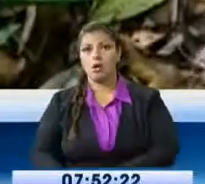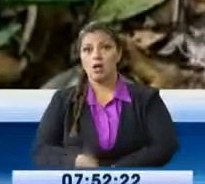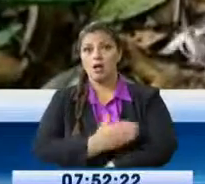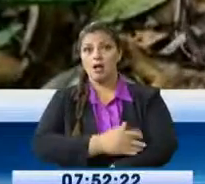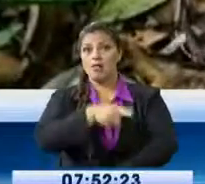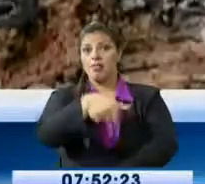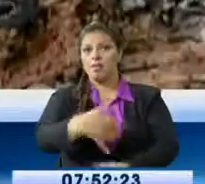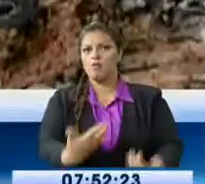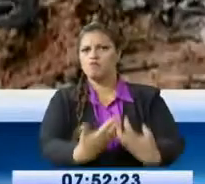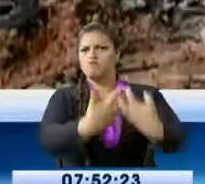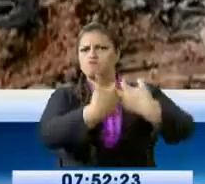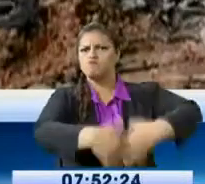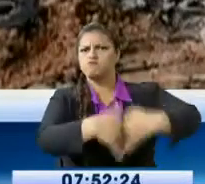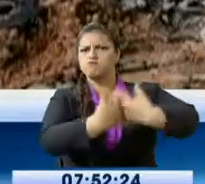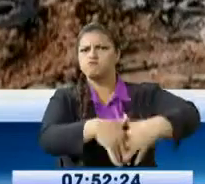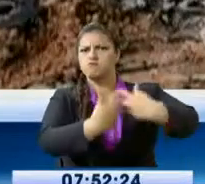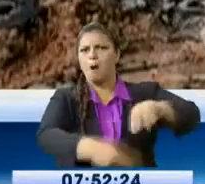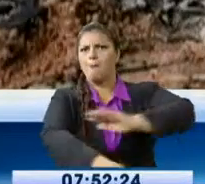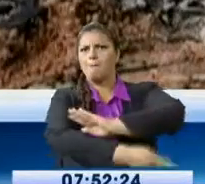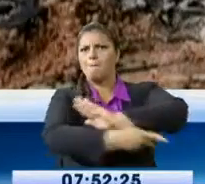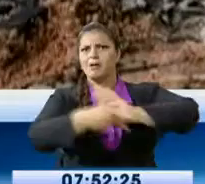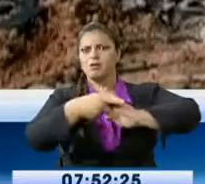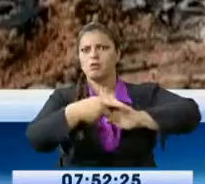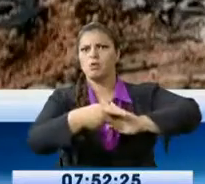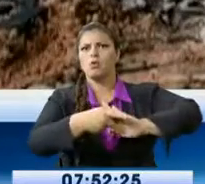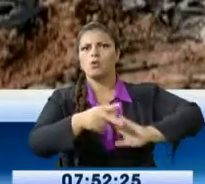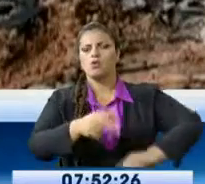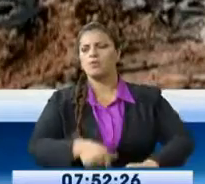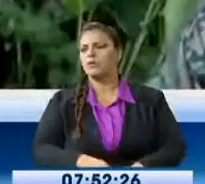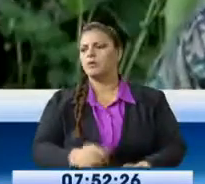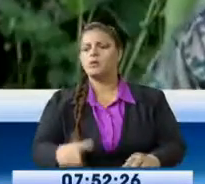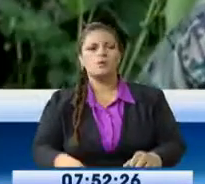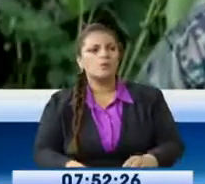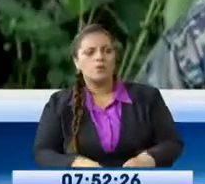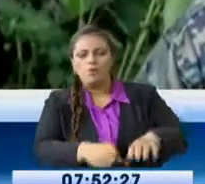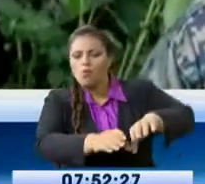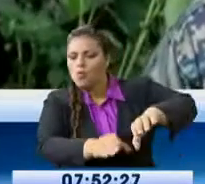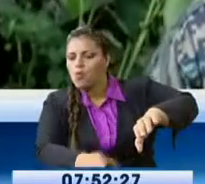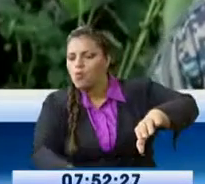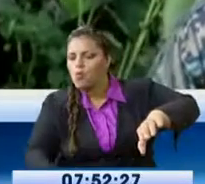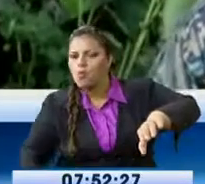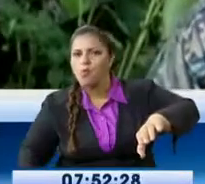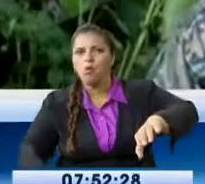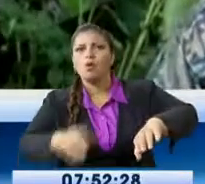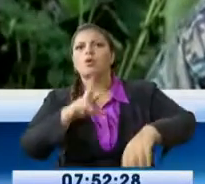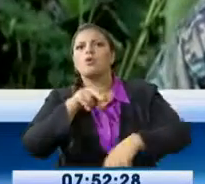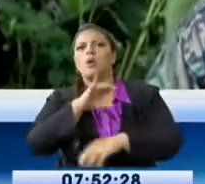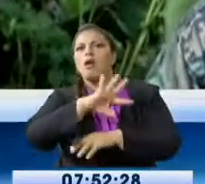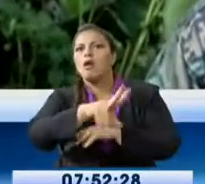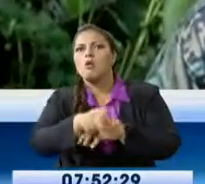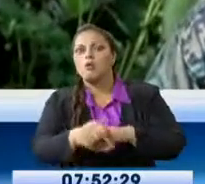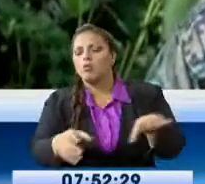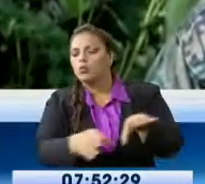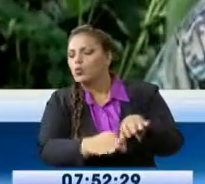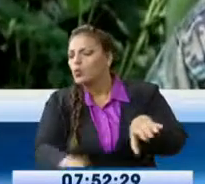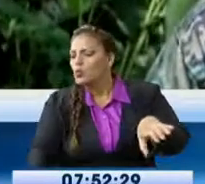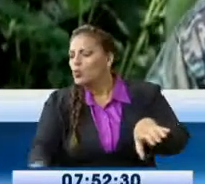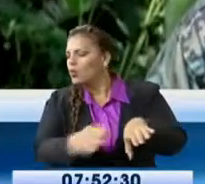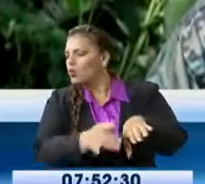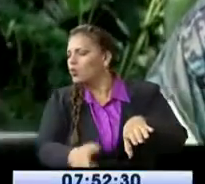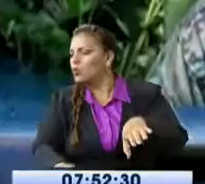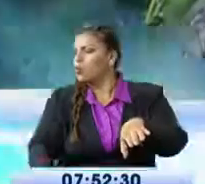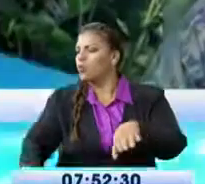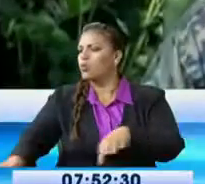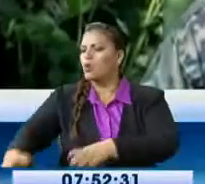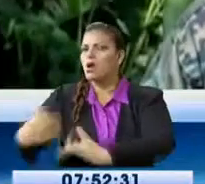oleoducto hasta ser llevado a las piscinas para ser refinado. La gasolina blanca es uno de los precursores que se utiliza en la confección